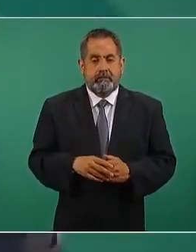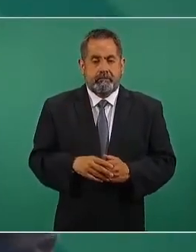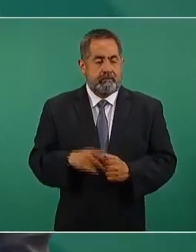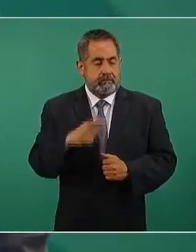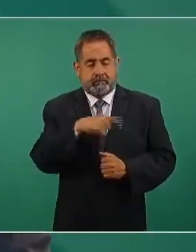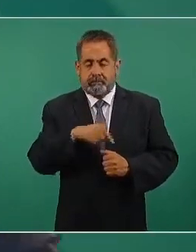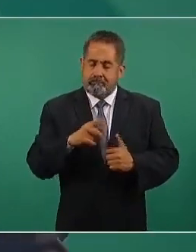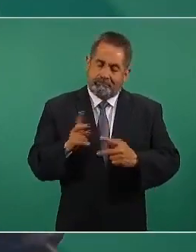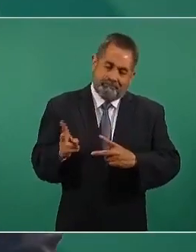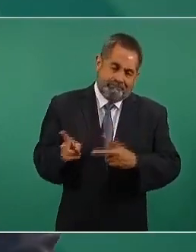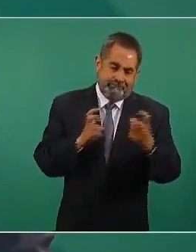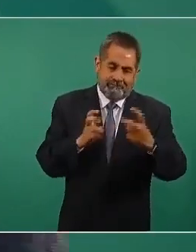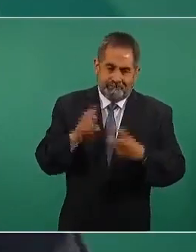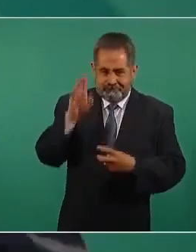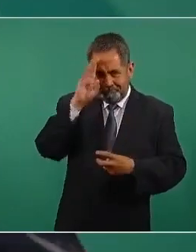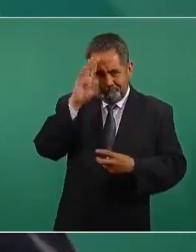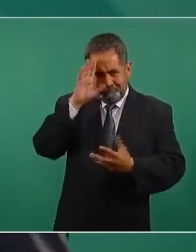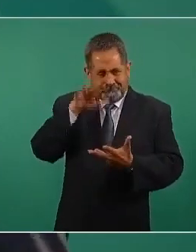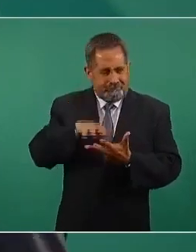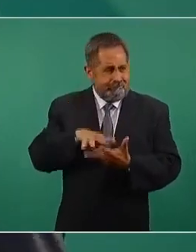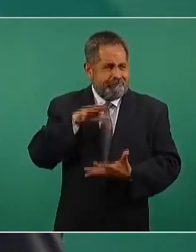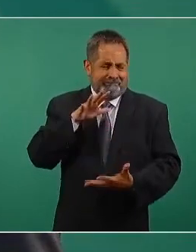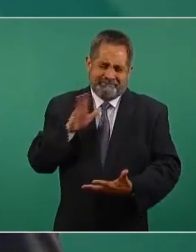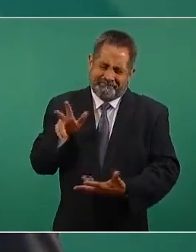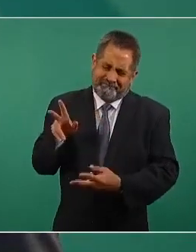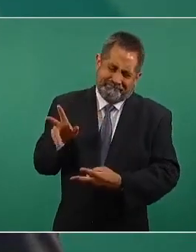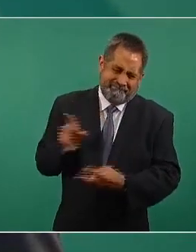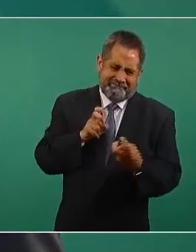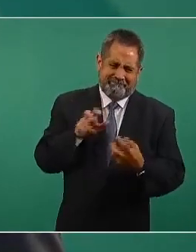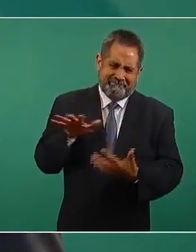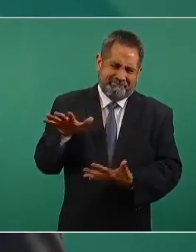un robo como nunca en la historia.